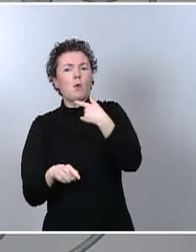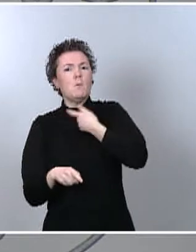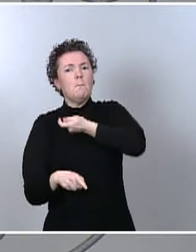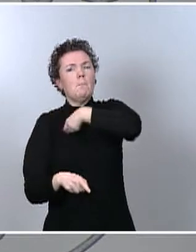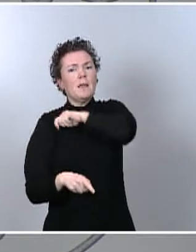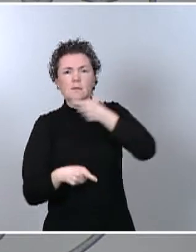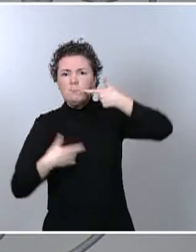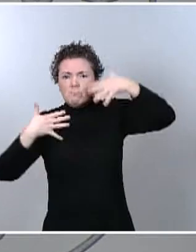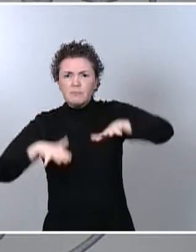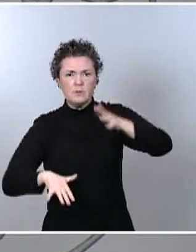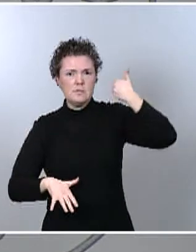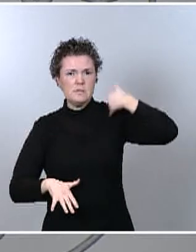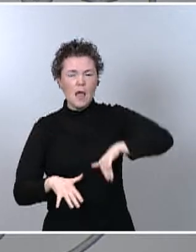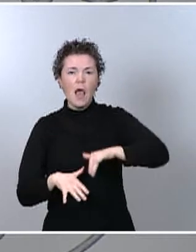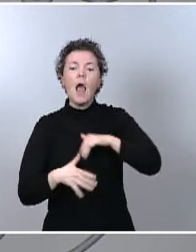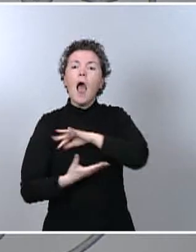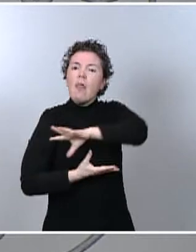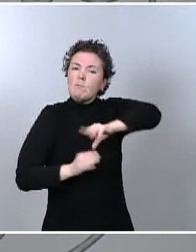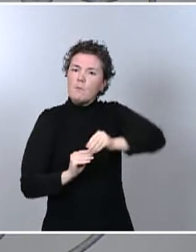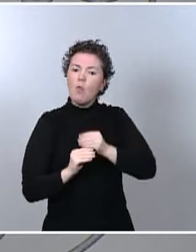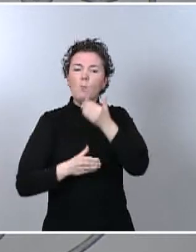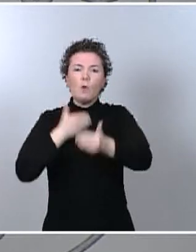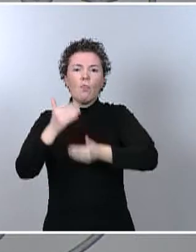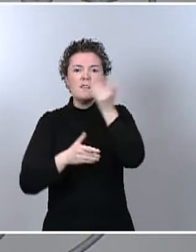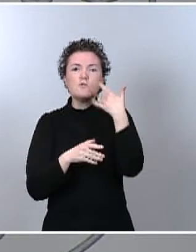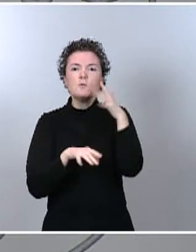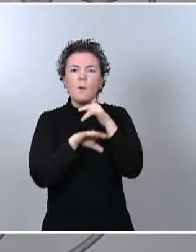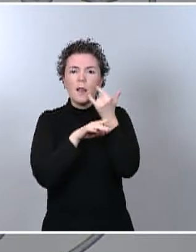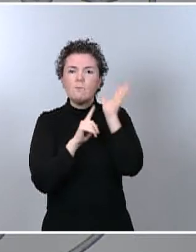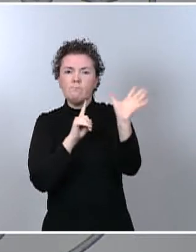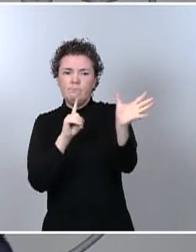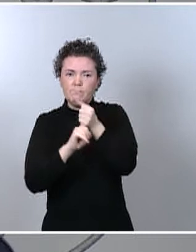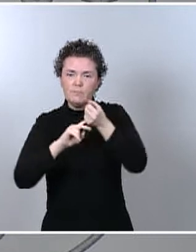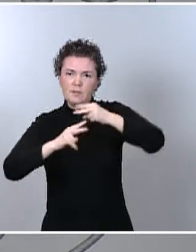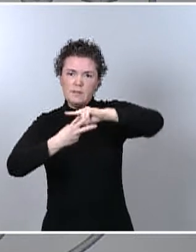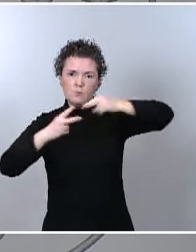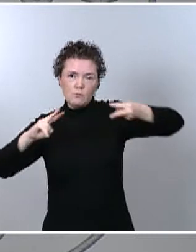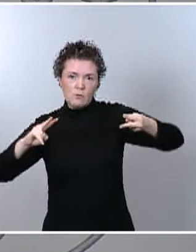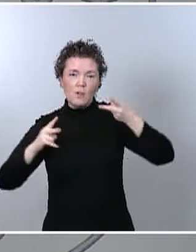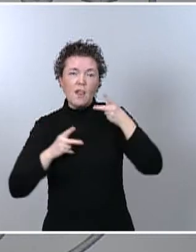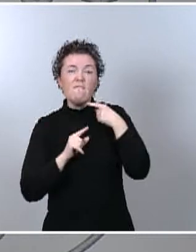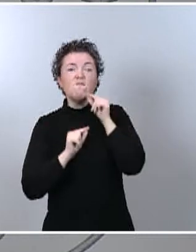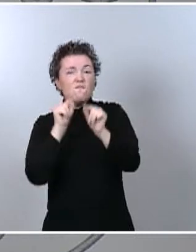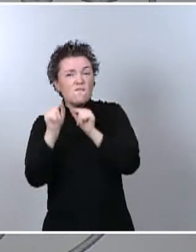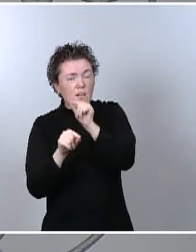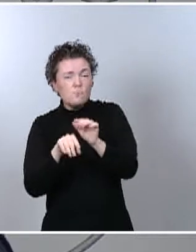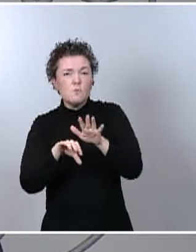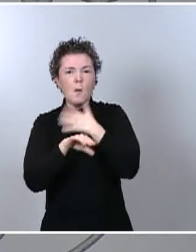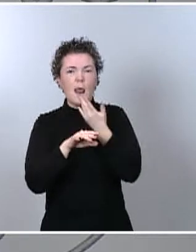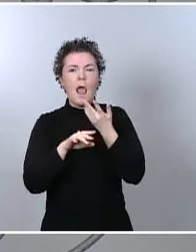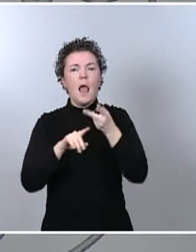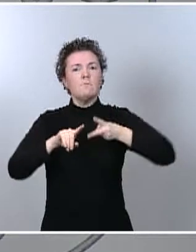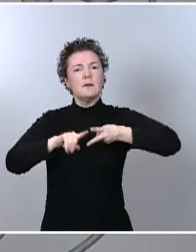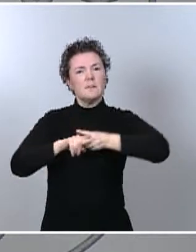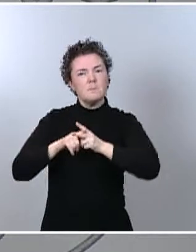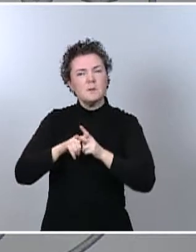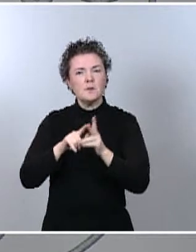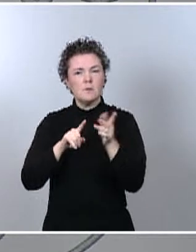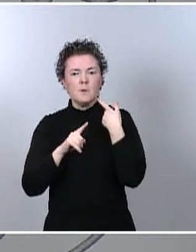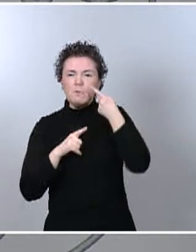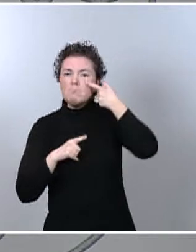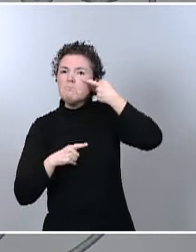han adaptado los procesos de secuenciación del virus para tener un mecanismo de detección de la misma más importante